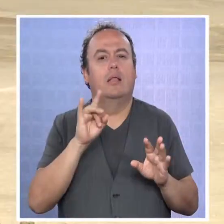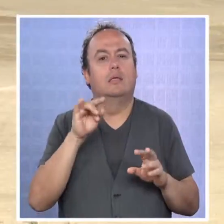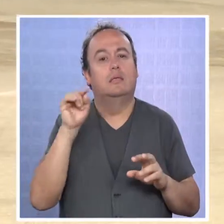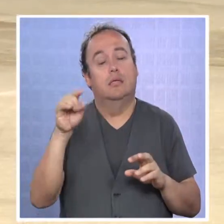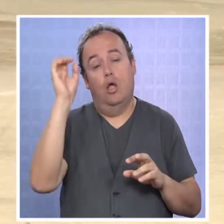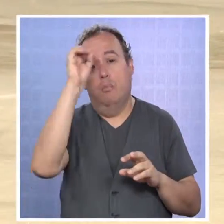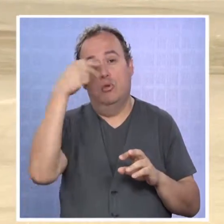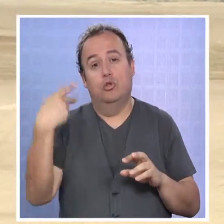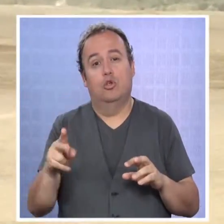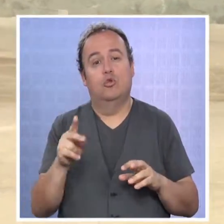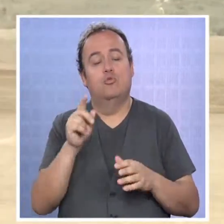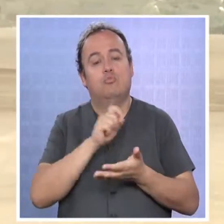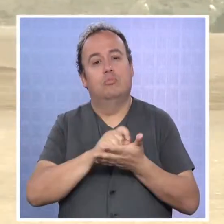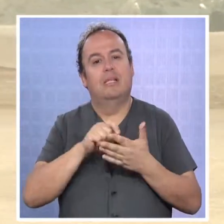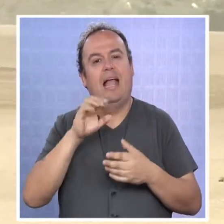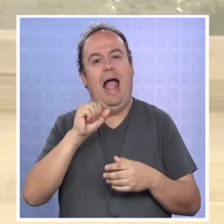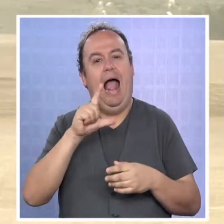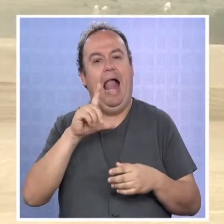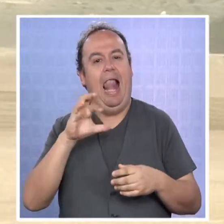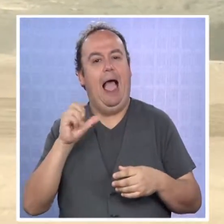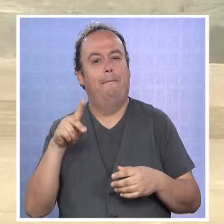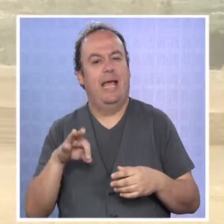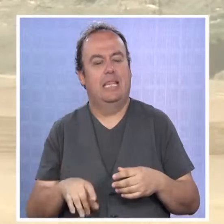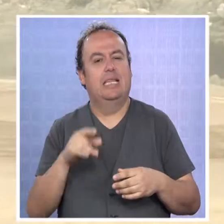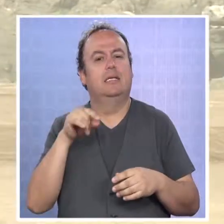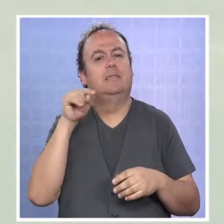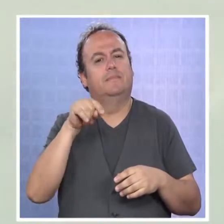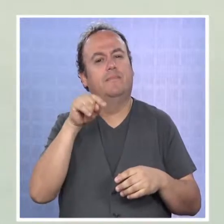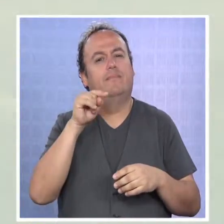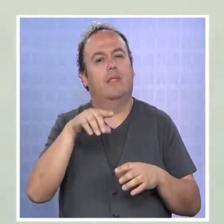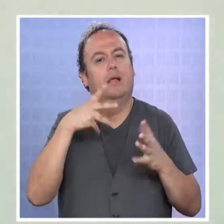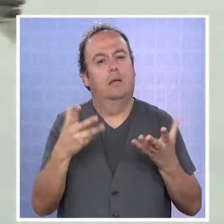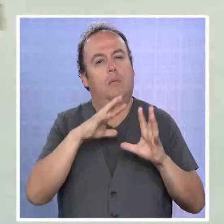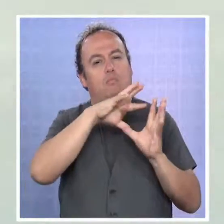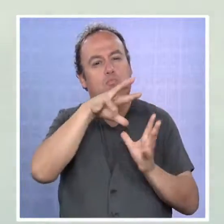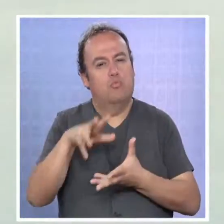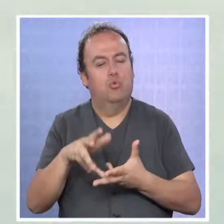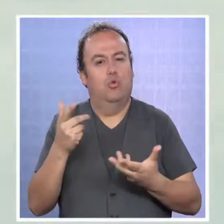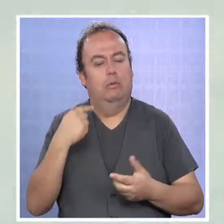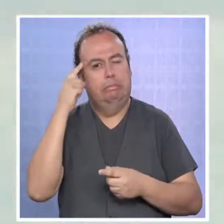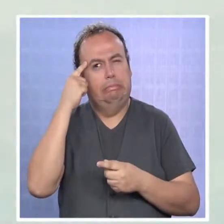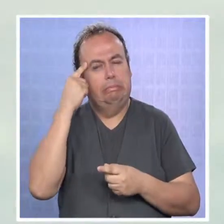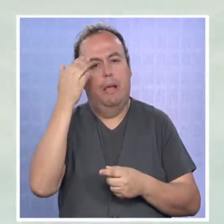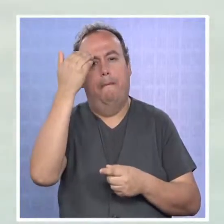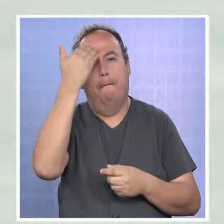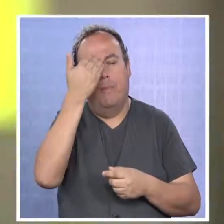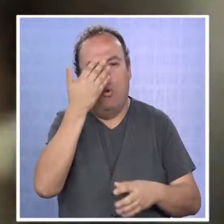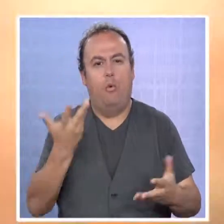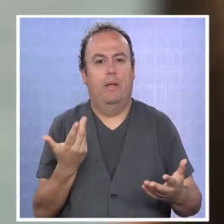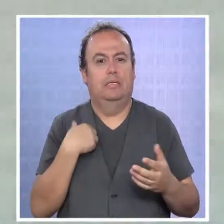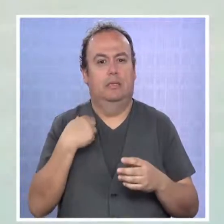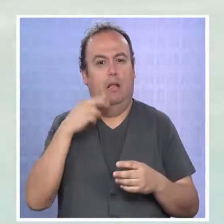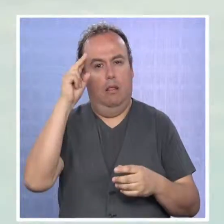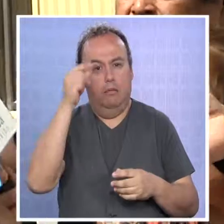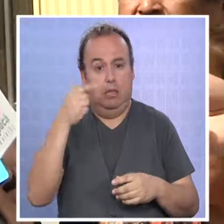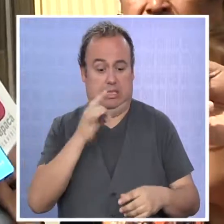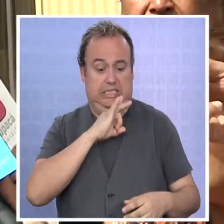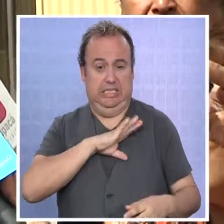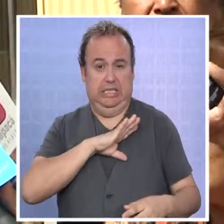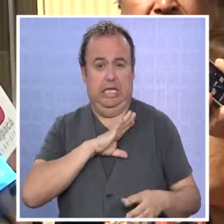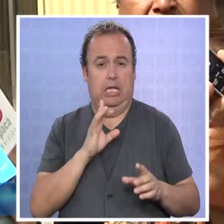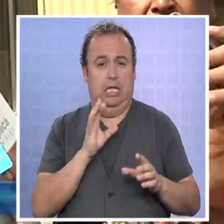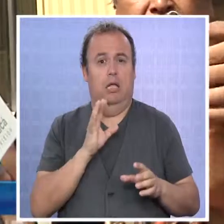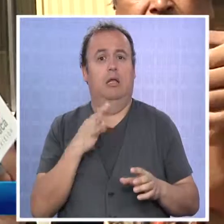los ministros de Defensa del hemisferio desde hace meses. Hay una iniciativa en la cual Chile está participando muy